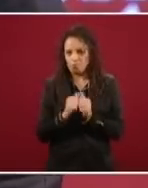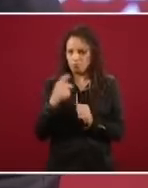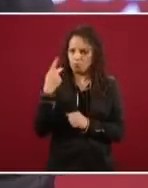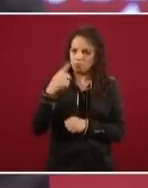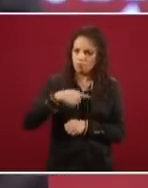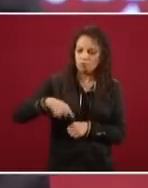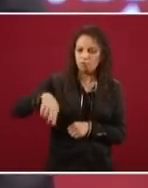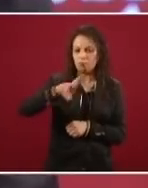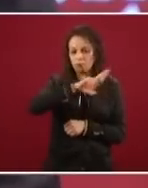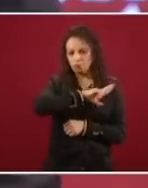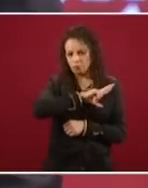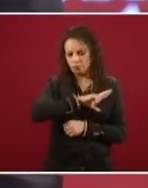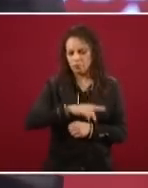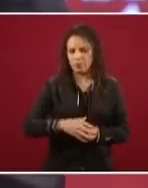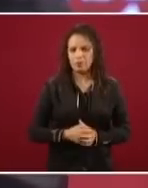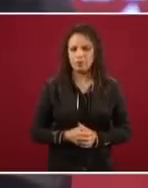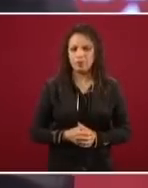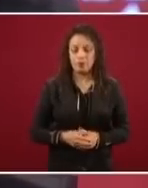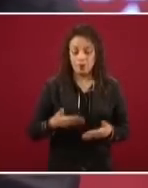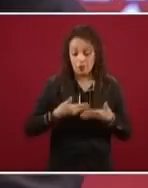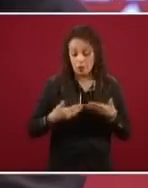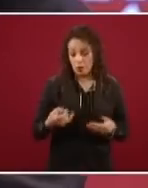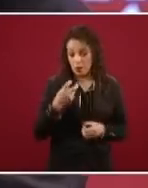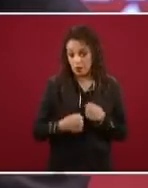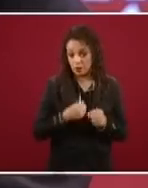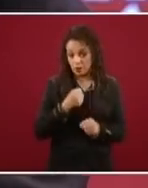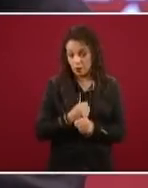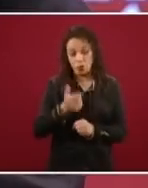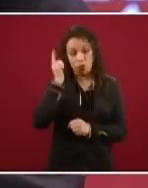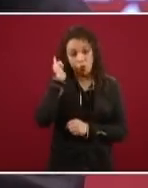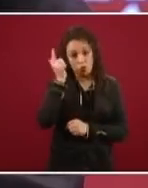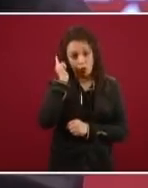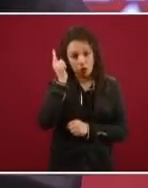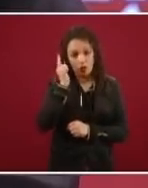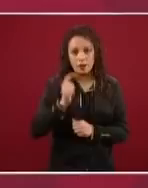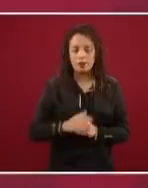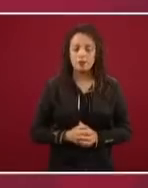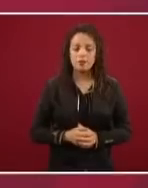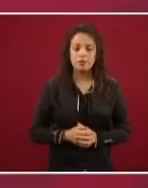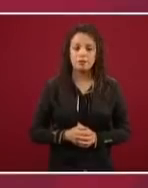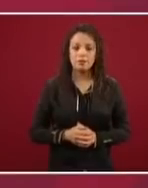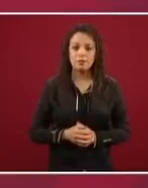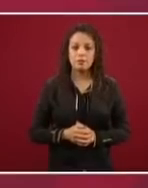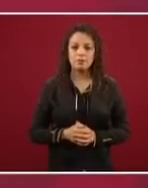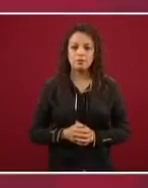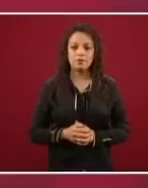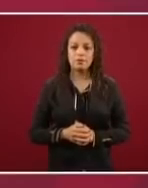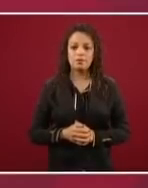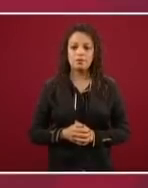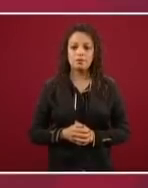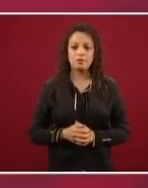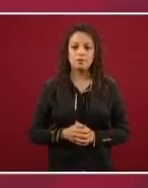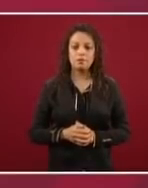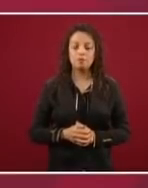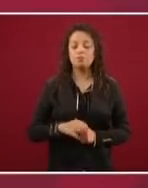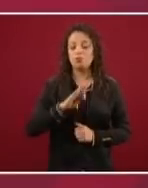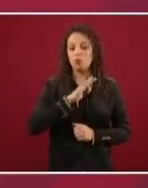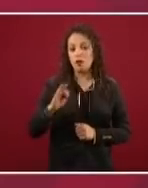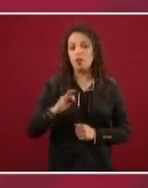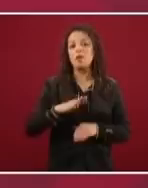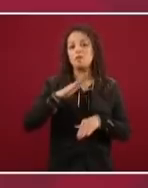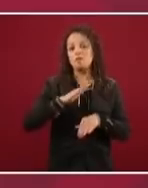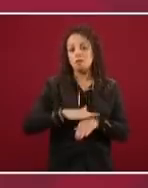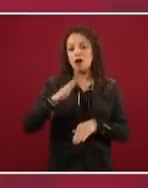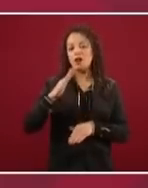y yo espero que este año logremos que haya crecimiento